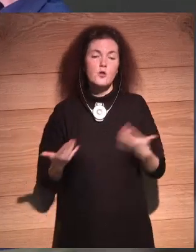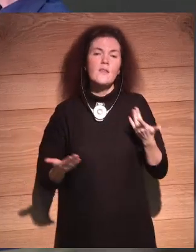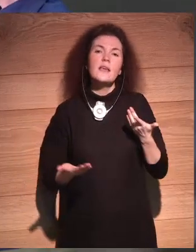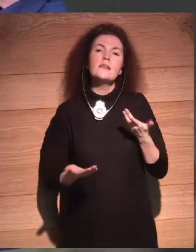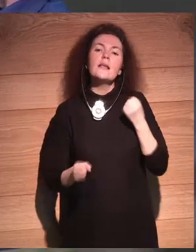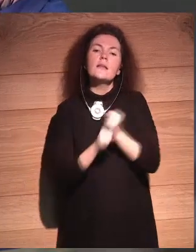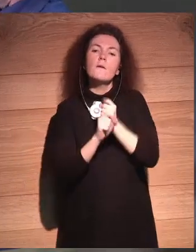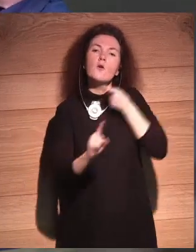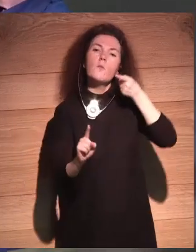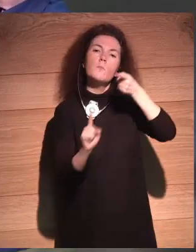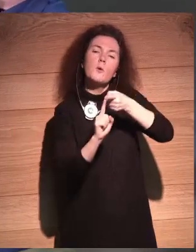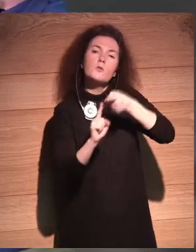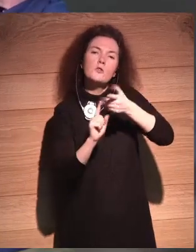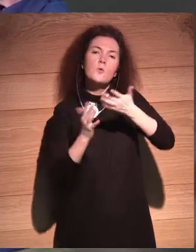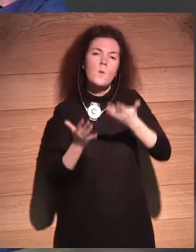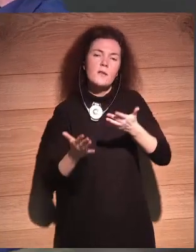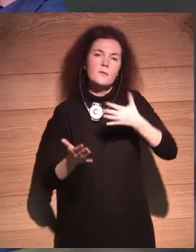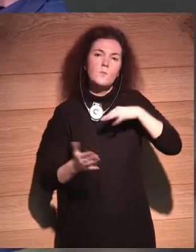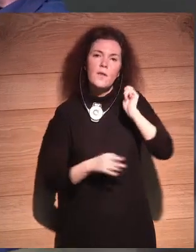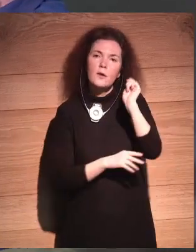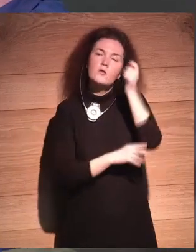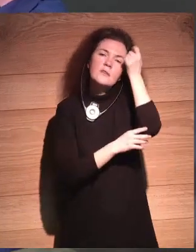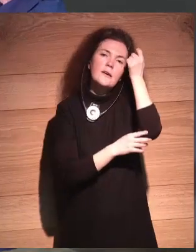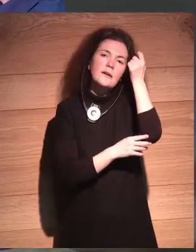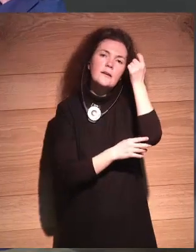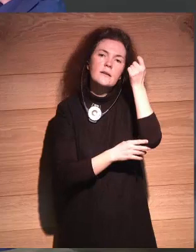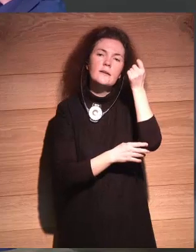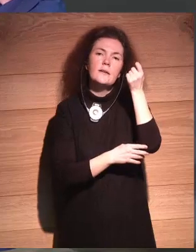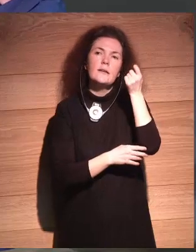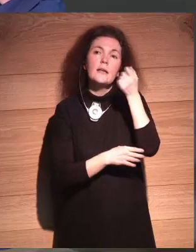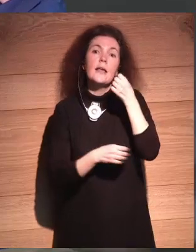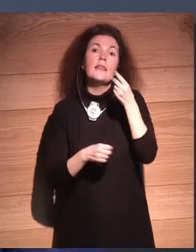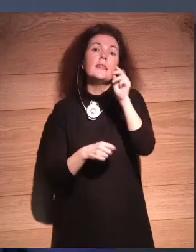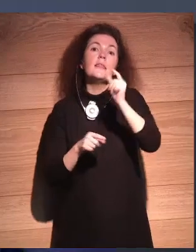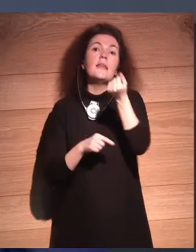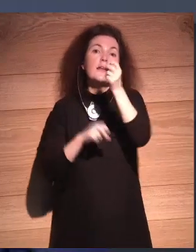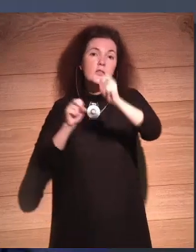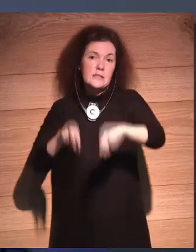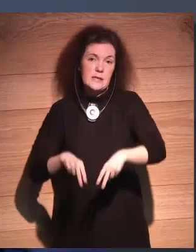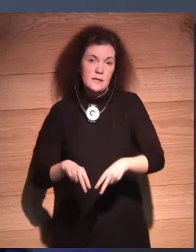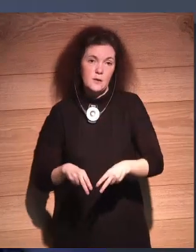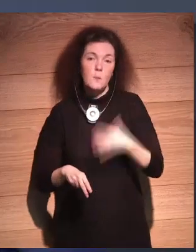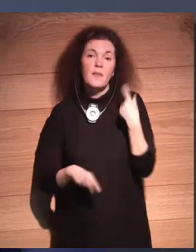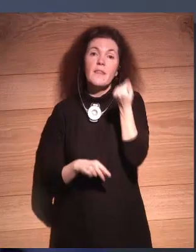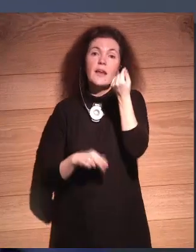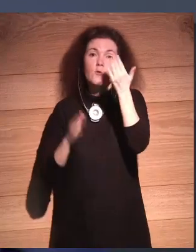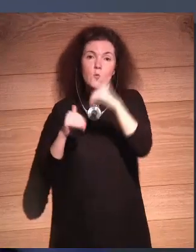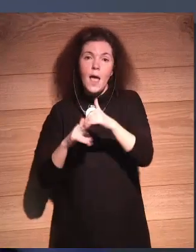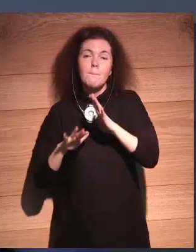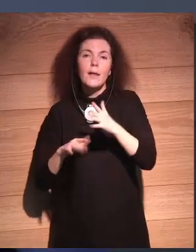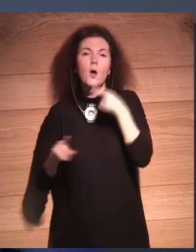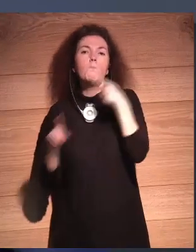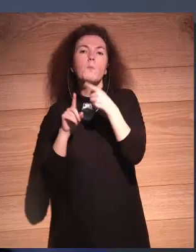propósito del trabajo se puede conseguir sin el dinero. Puede no haber dinero, pero sigue habiendo